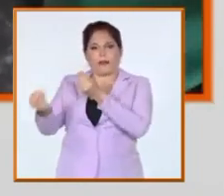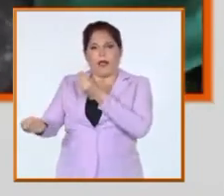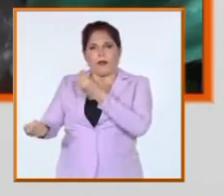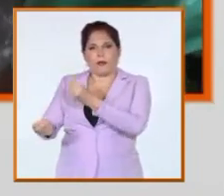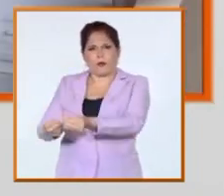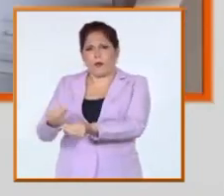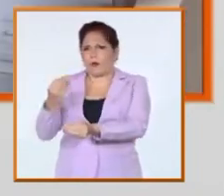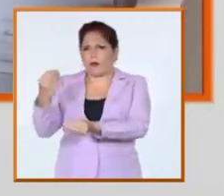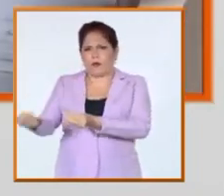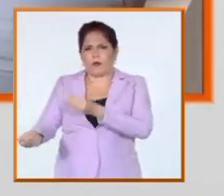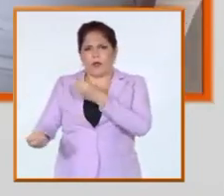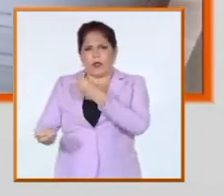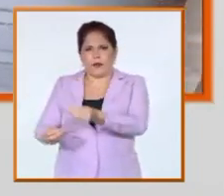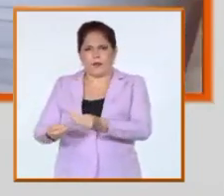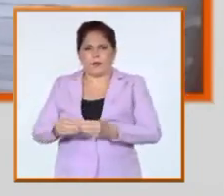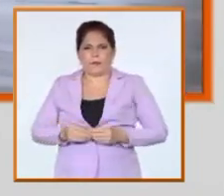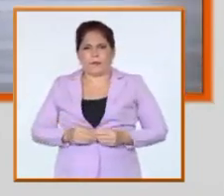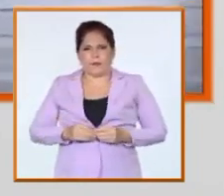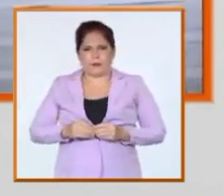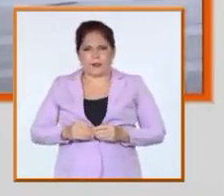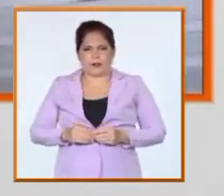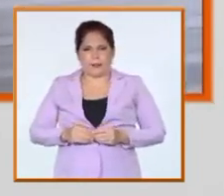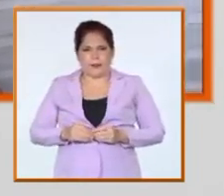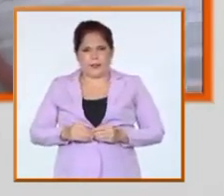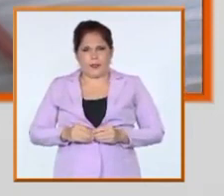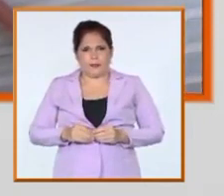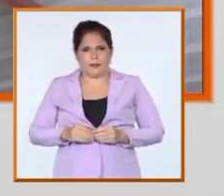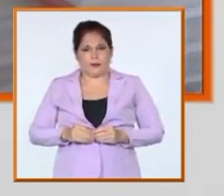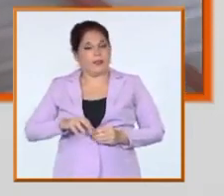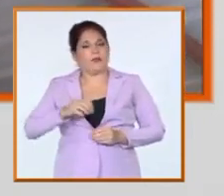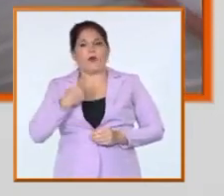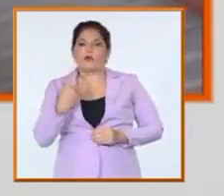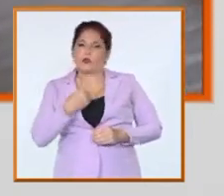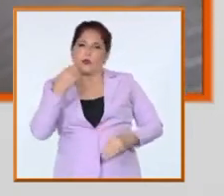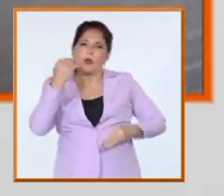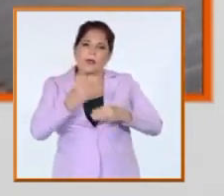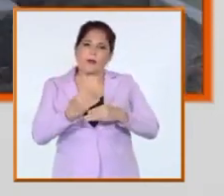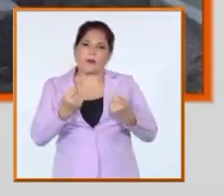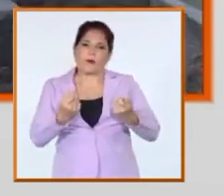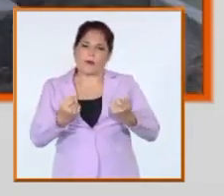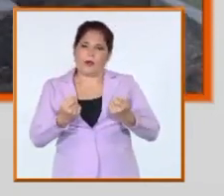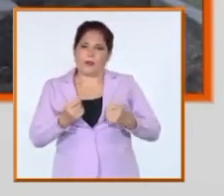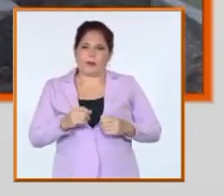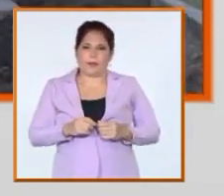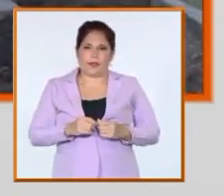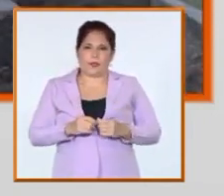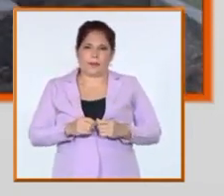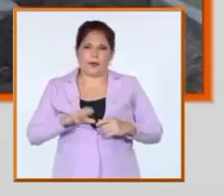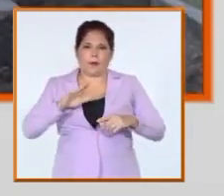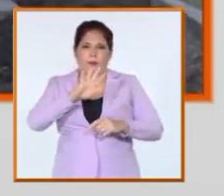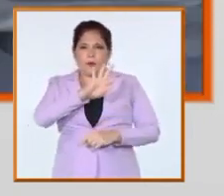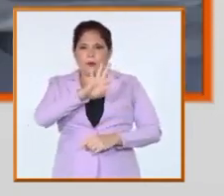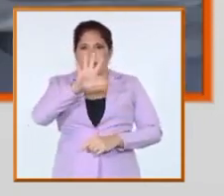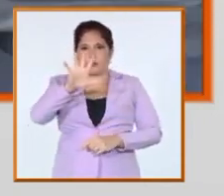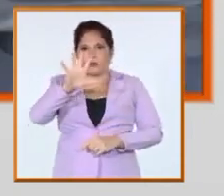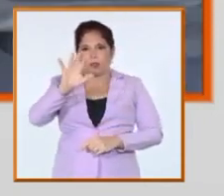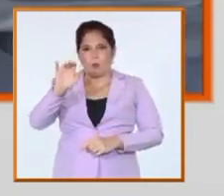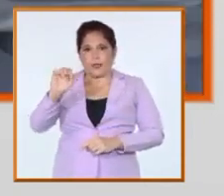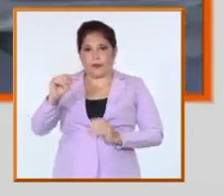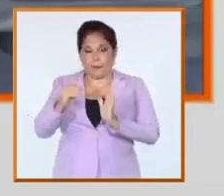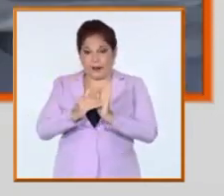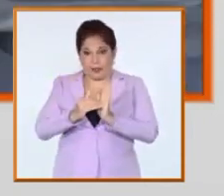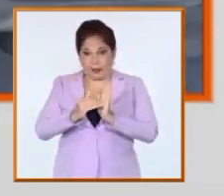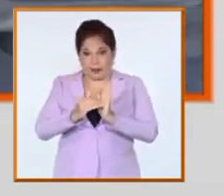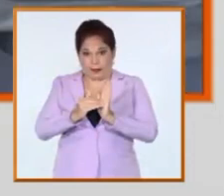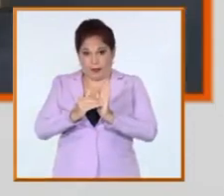Tejas pero la dirección del país con todas las limitaciones ha puesto más de 450.000